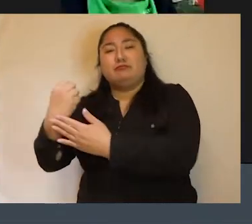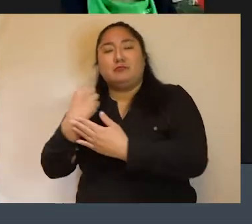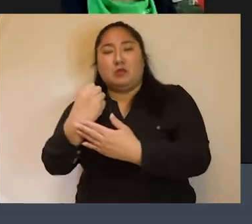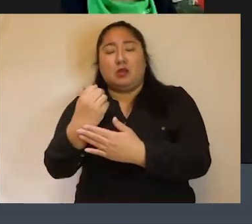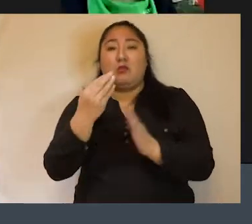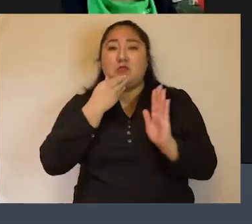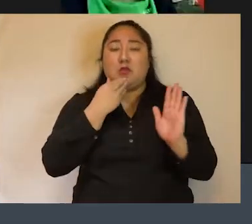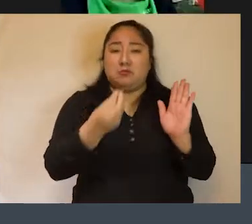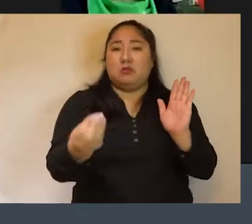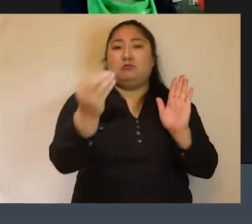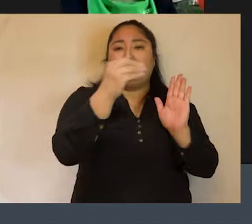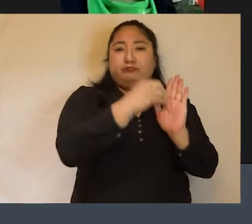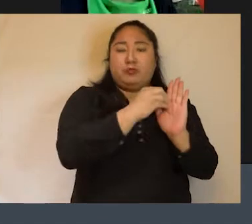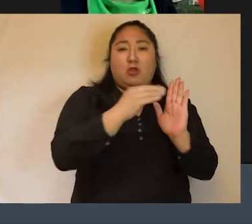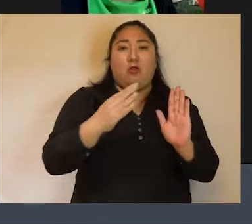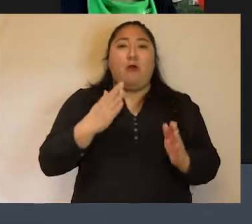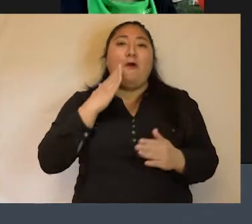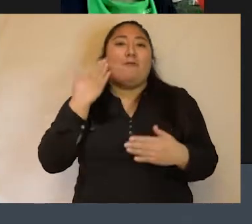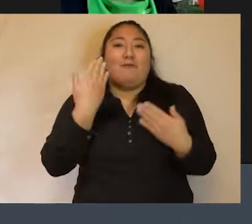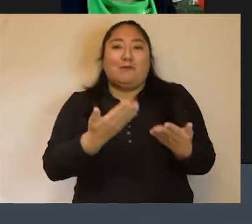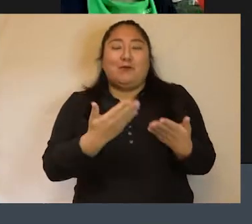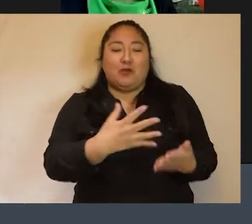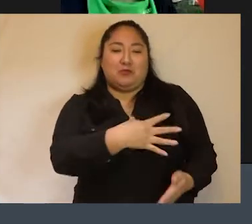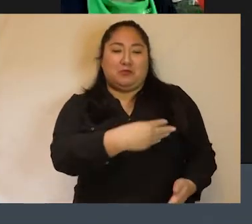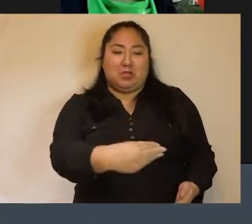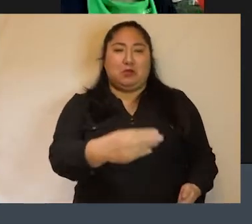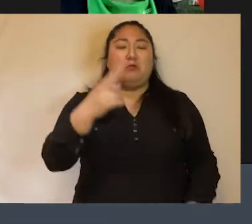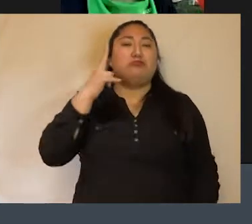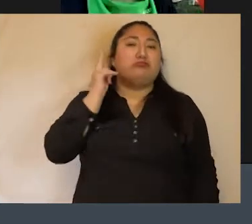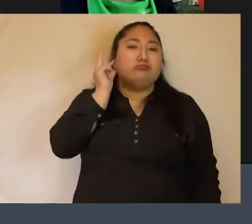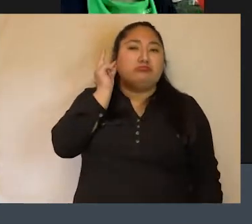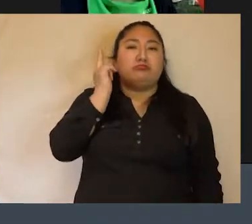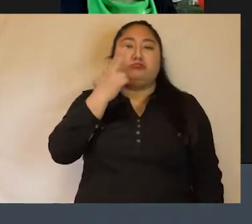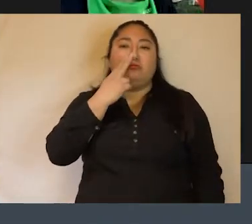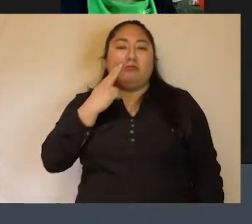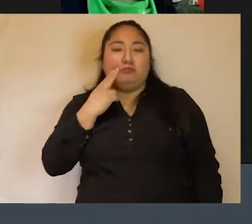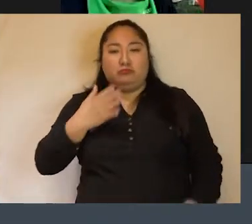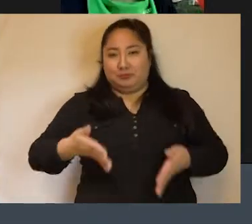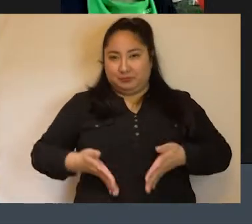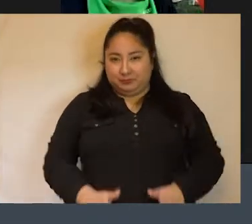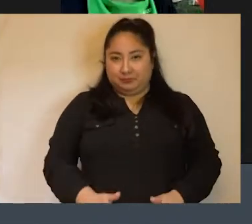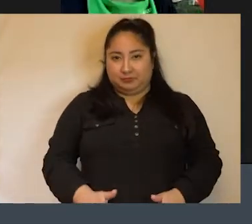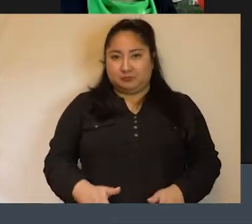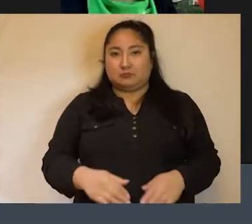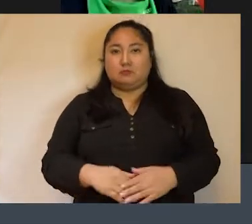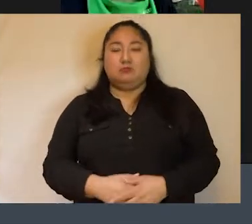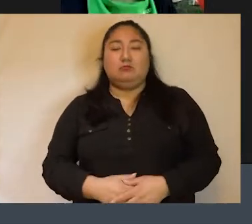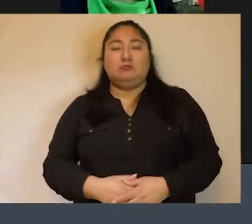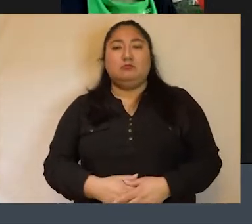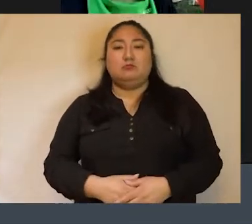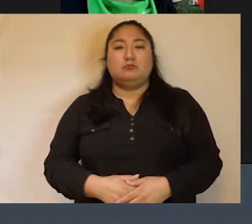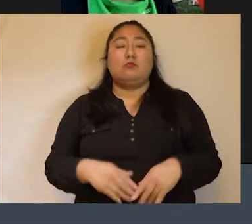y agregó un bono especial por hijo o hija nacido, ¿ya?